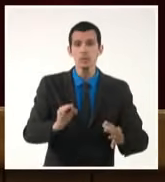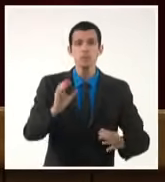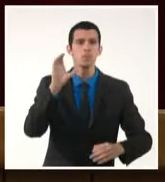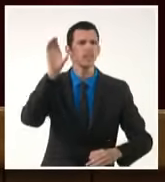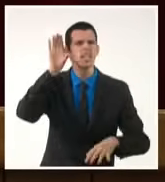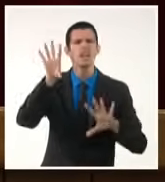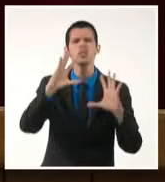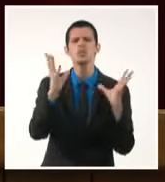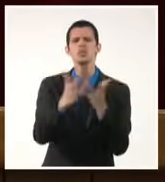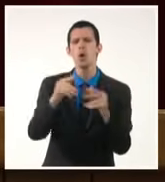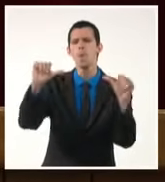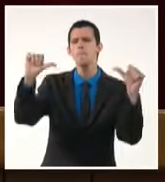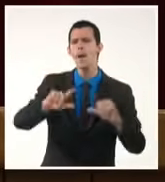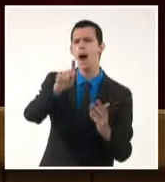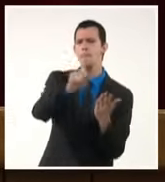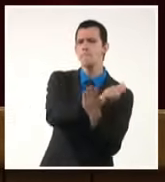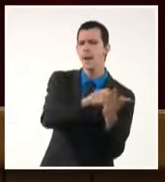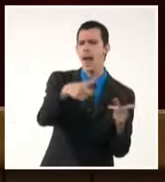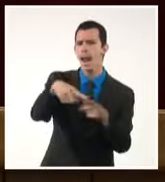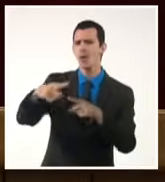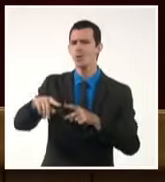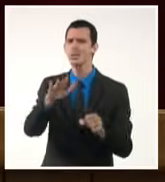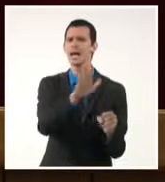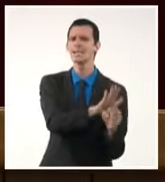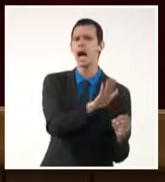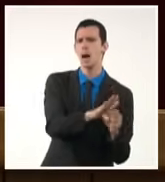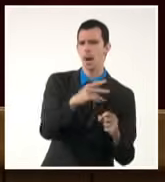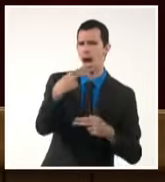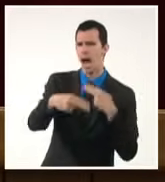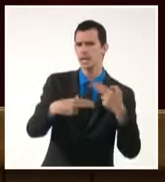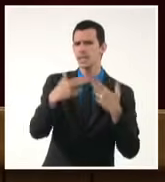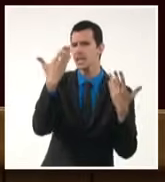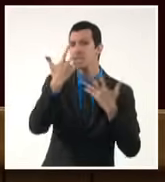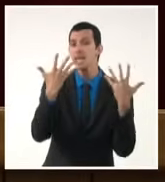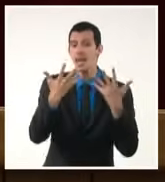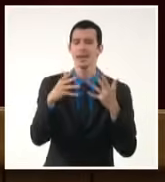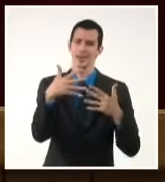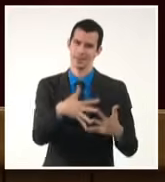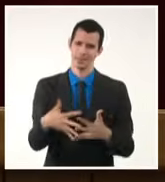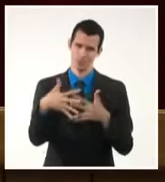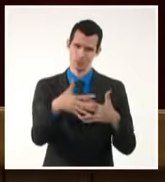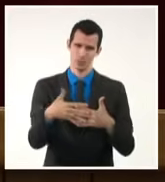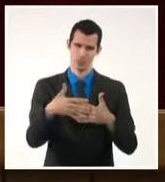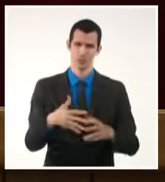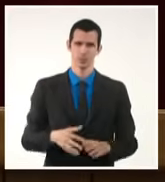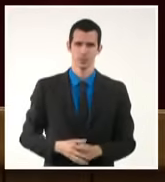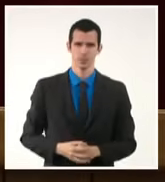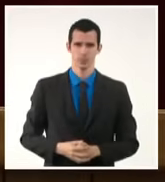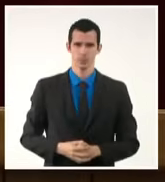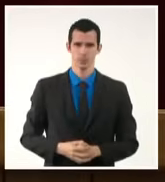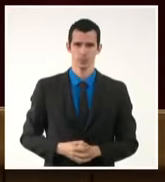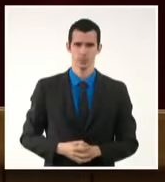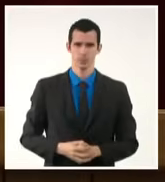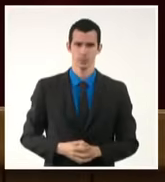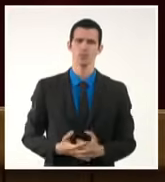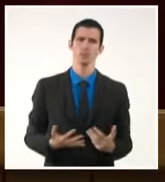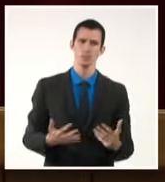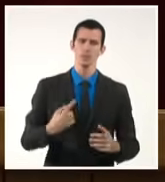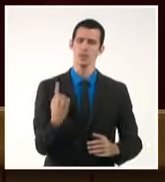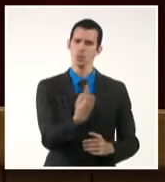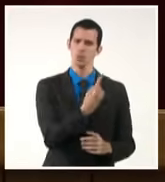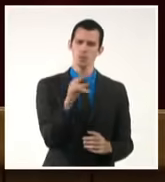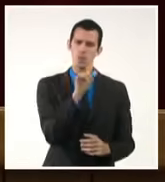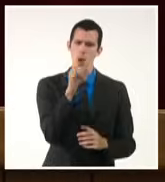no responde a un partido, sino que es una política afincada en la pretensión hegemónica de un